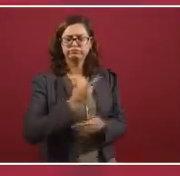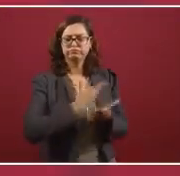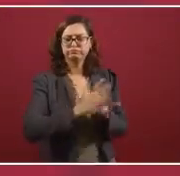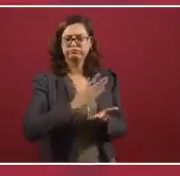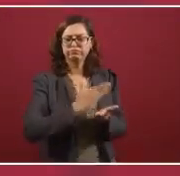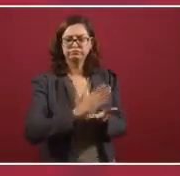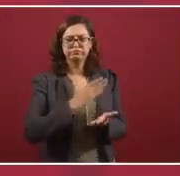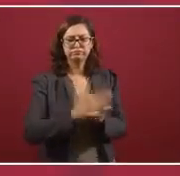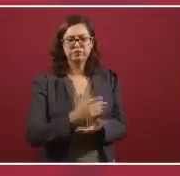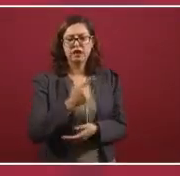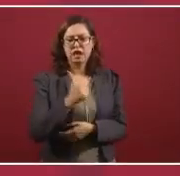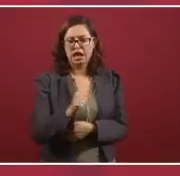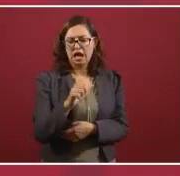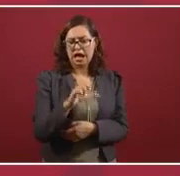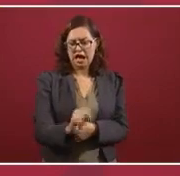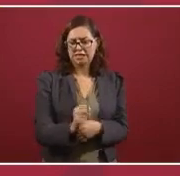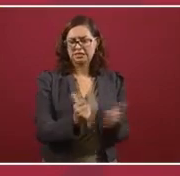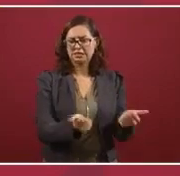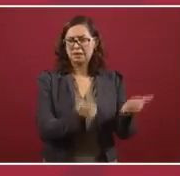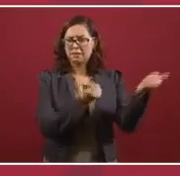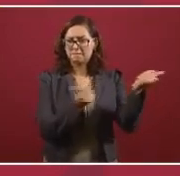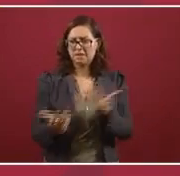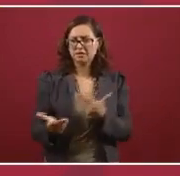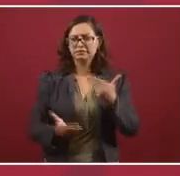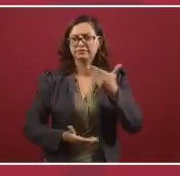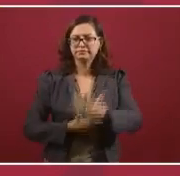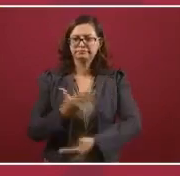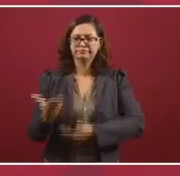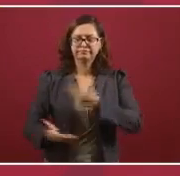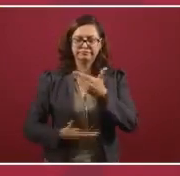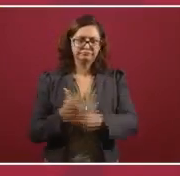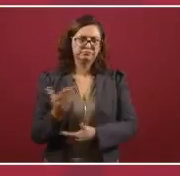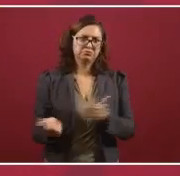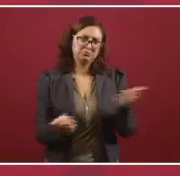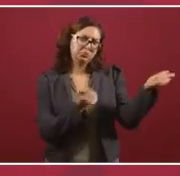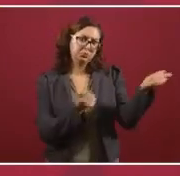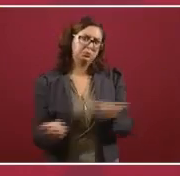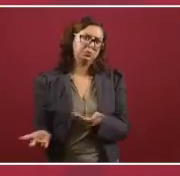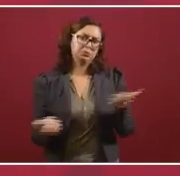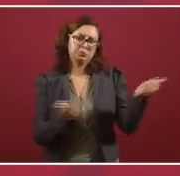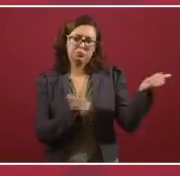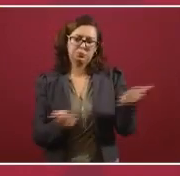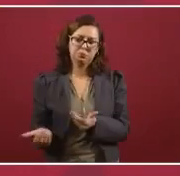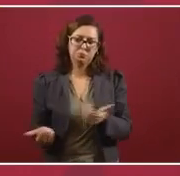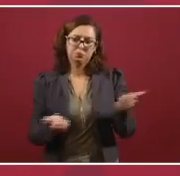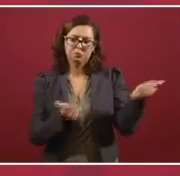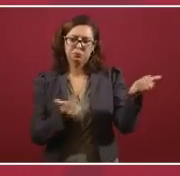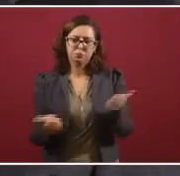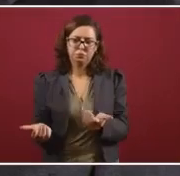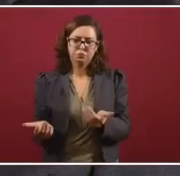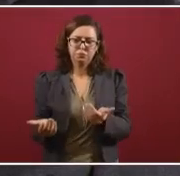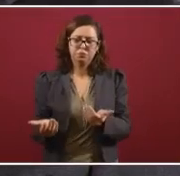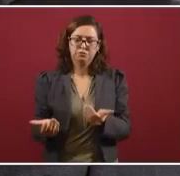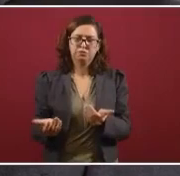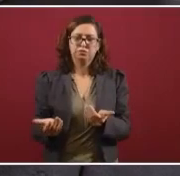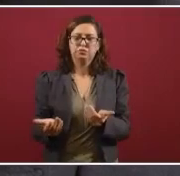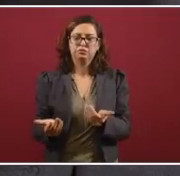el gas y en particular el servicio del transporte del gas y